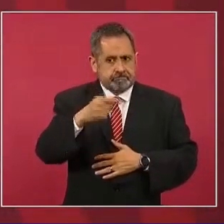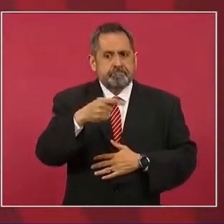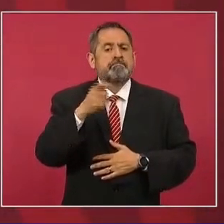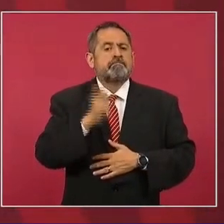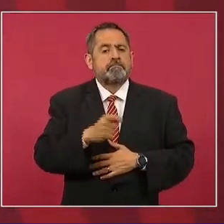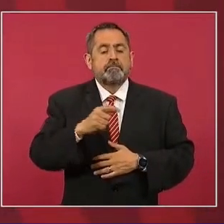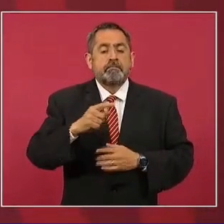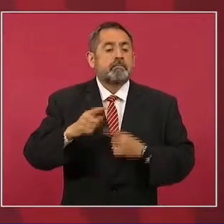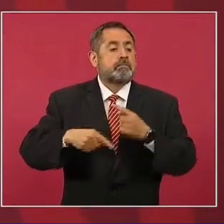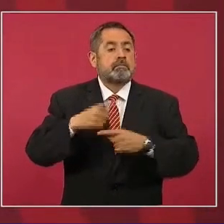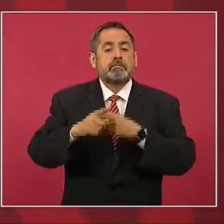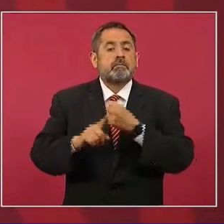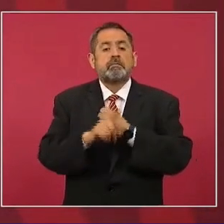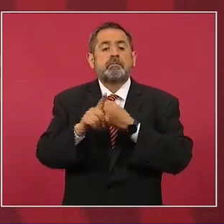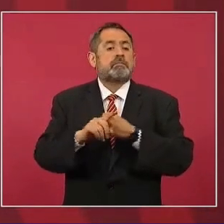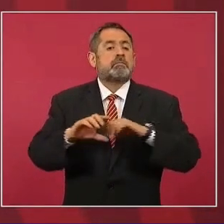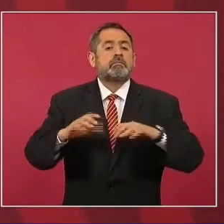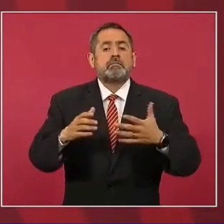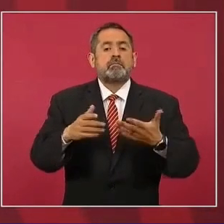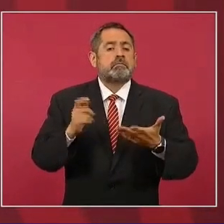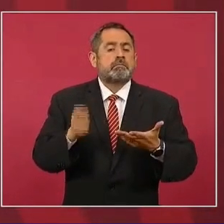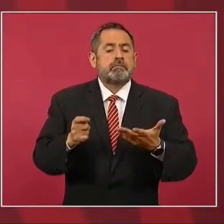la crisis